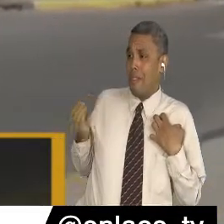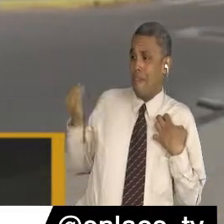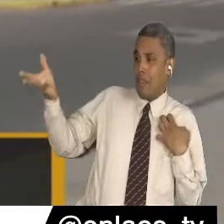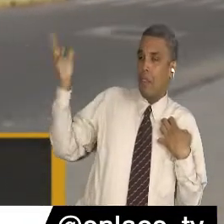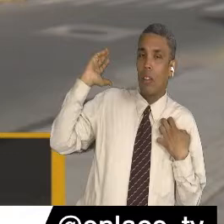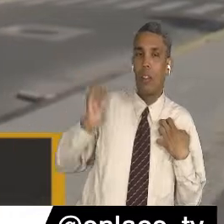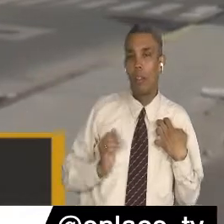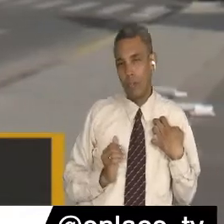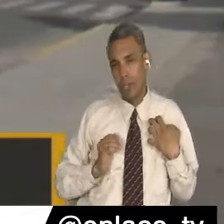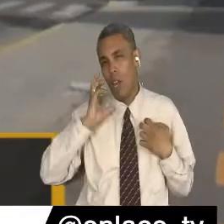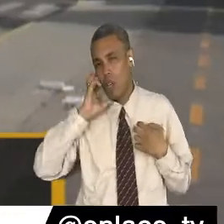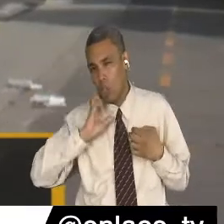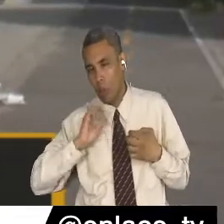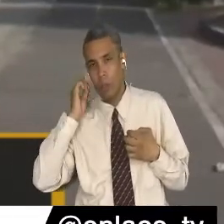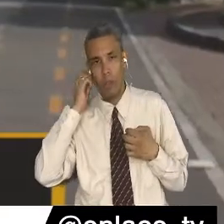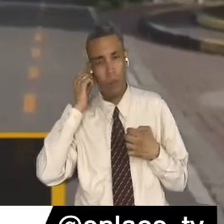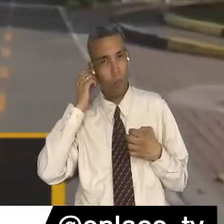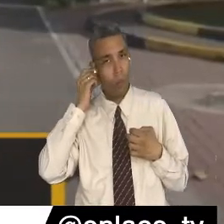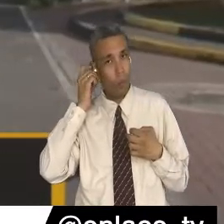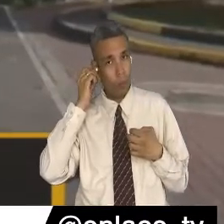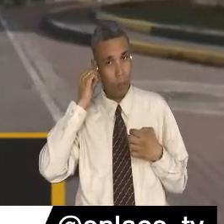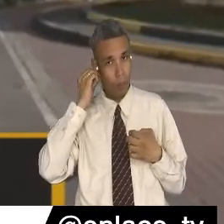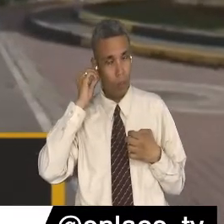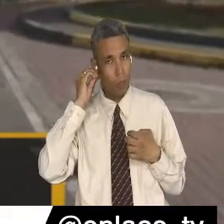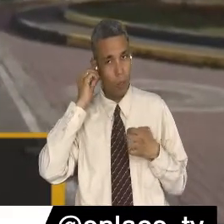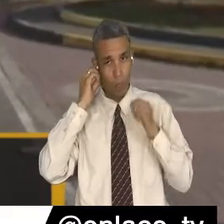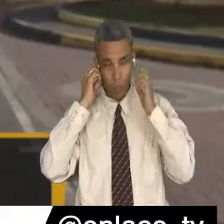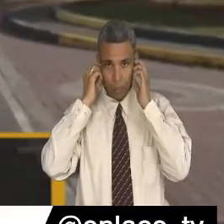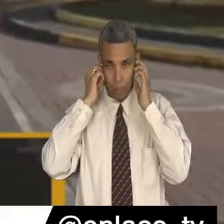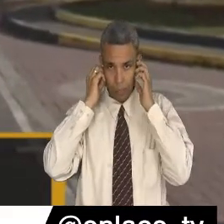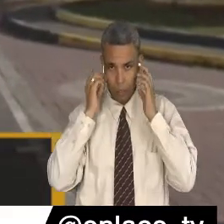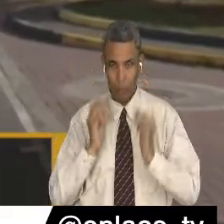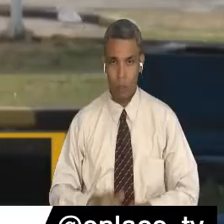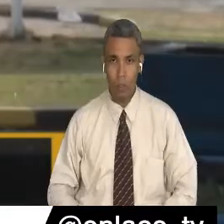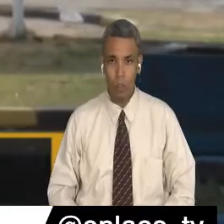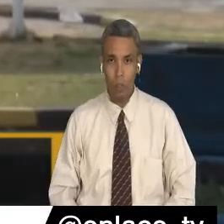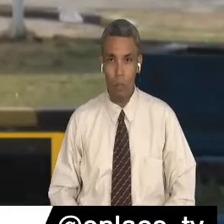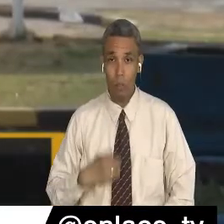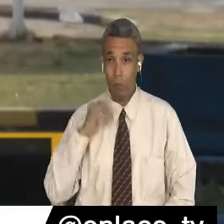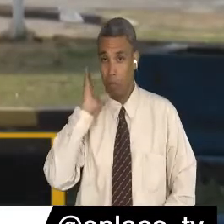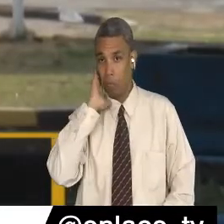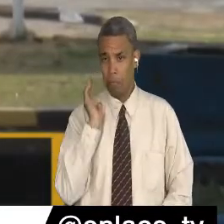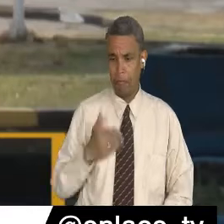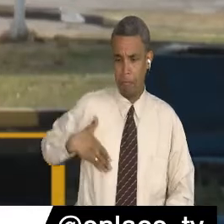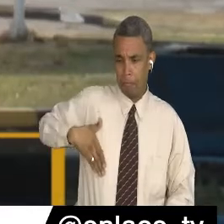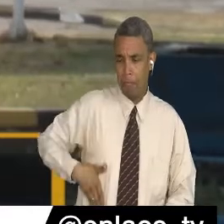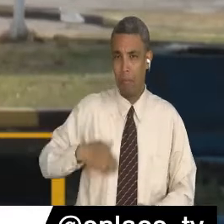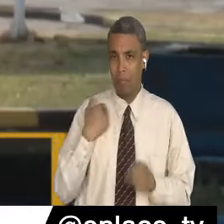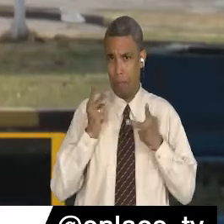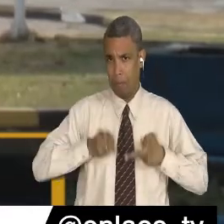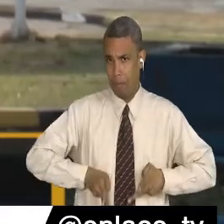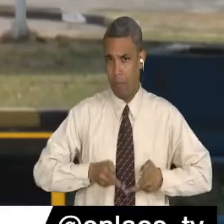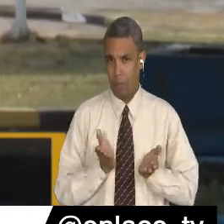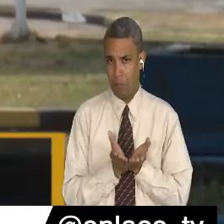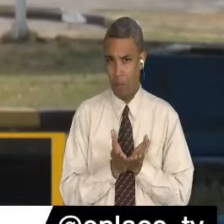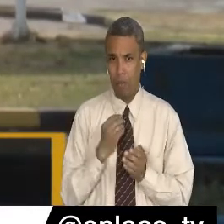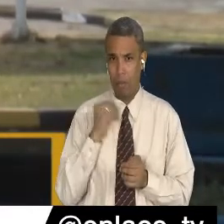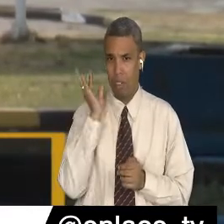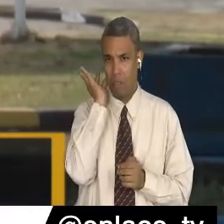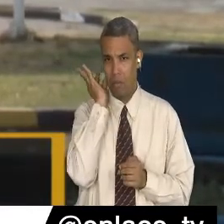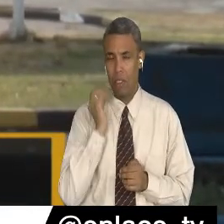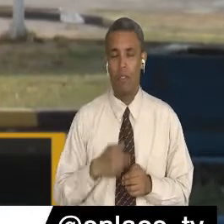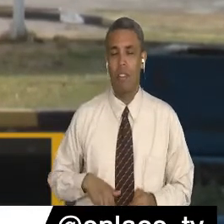entrevista que se hizo a un adulto como testigo. Ella lleva su celular en un bolsillo. El delincuente